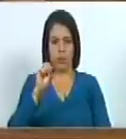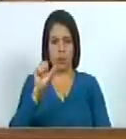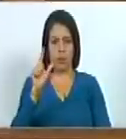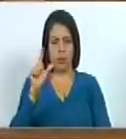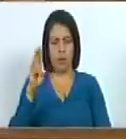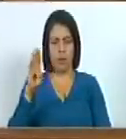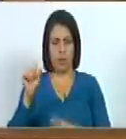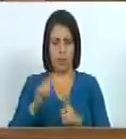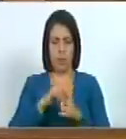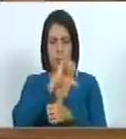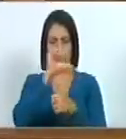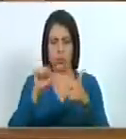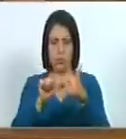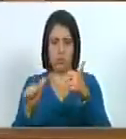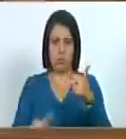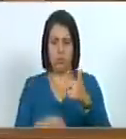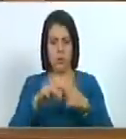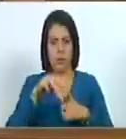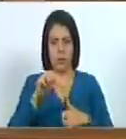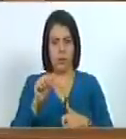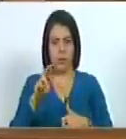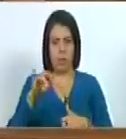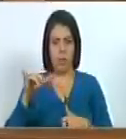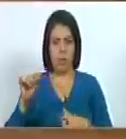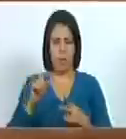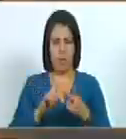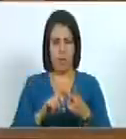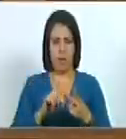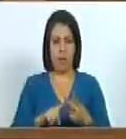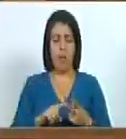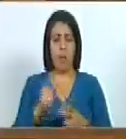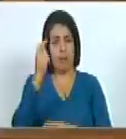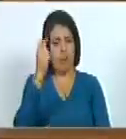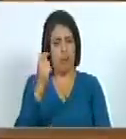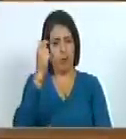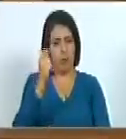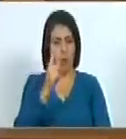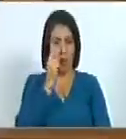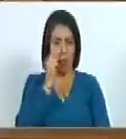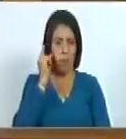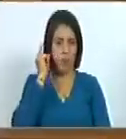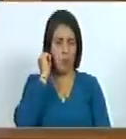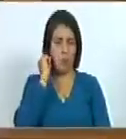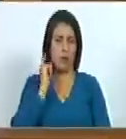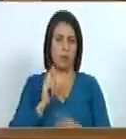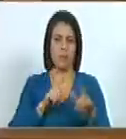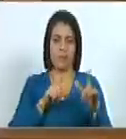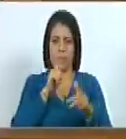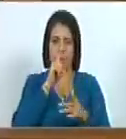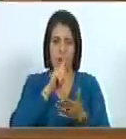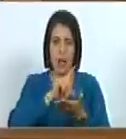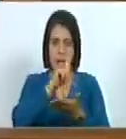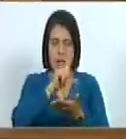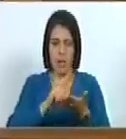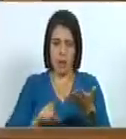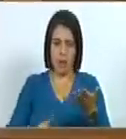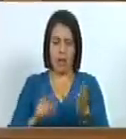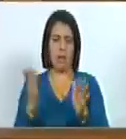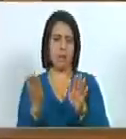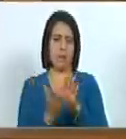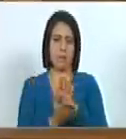Pacheco, la subsecretaria María Alejandra Hernández, las diputadas y los diputados indicados en lista